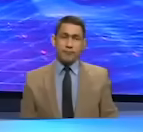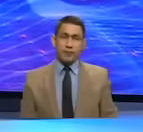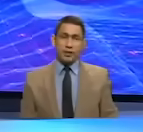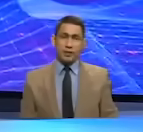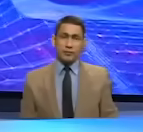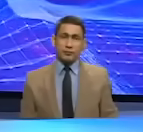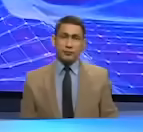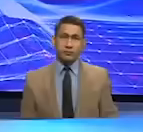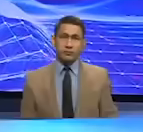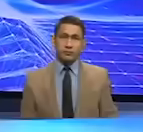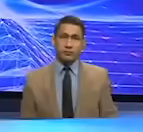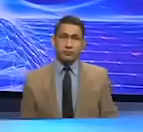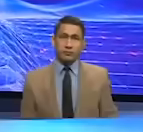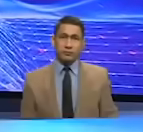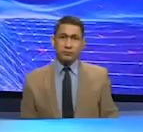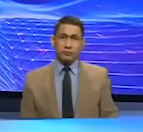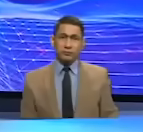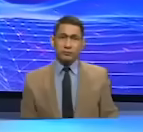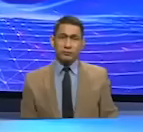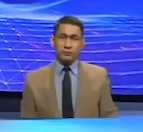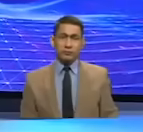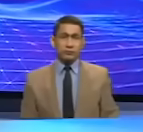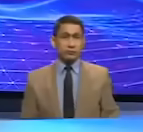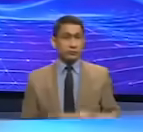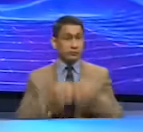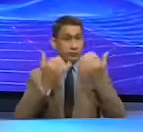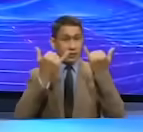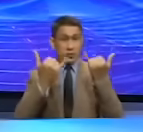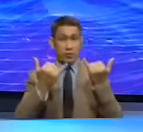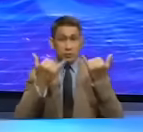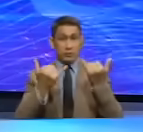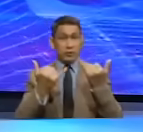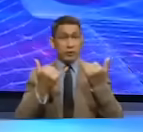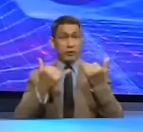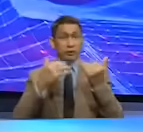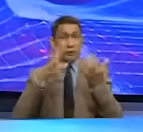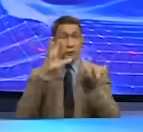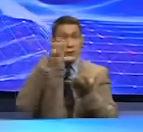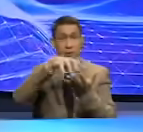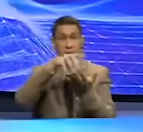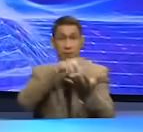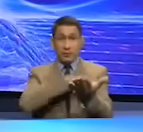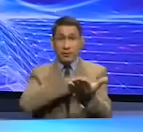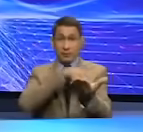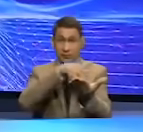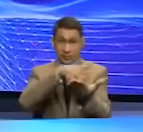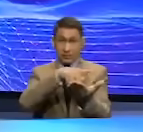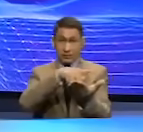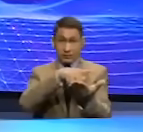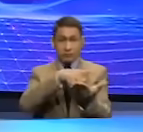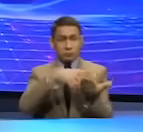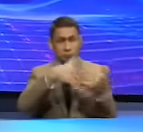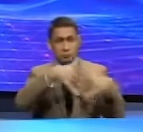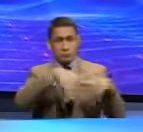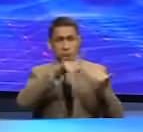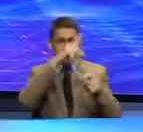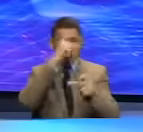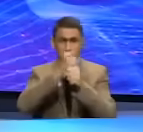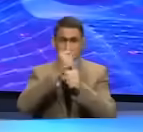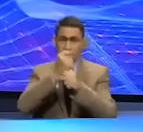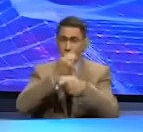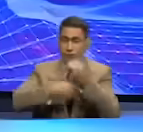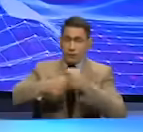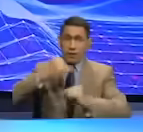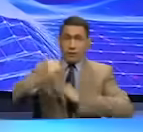Las flores ecuatorianas siguen conquistando al mundo. En las fincas en Pichincha el trabajo se acelera y el nivel de las exportaciones